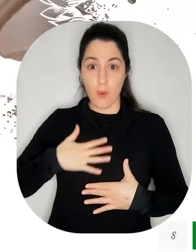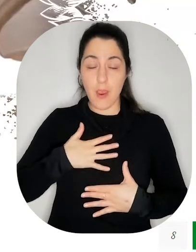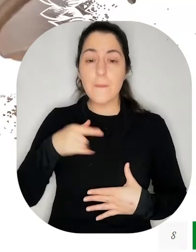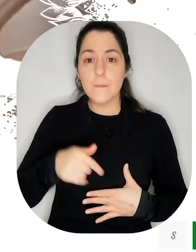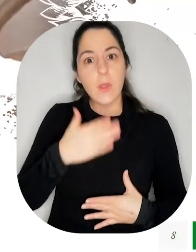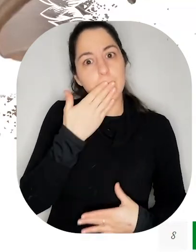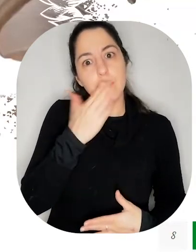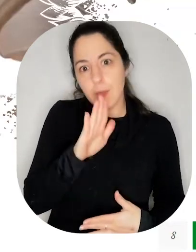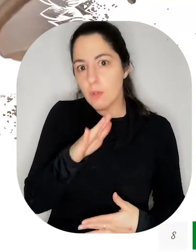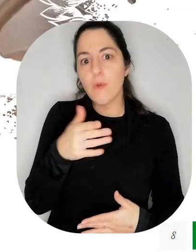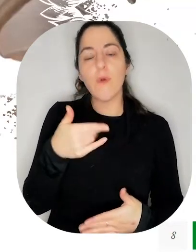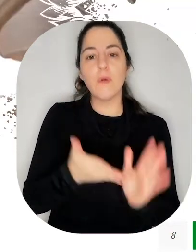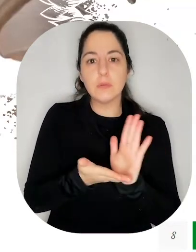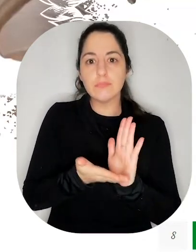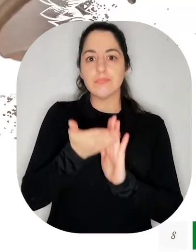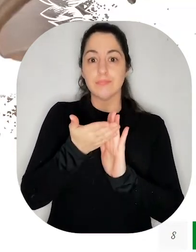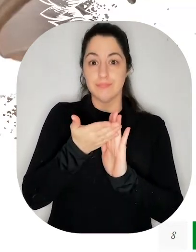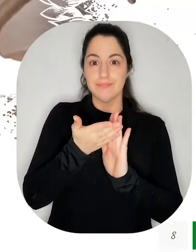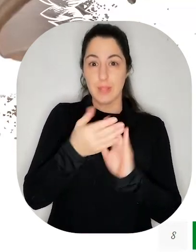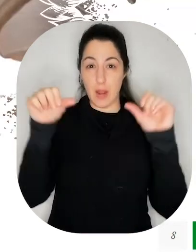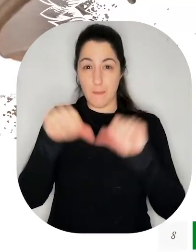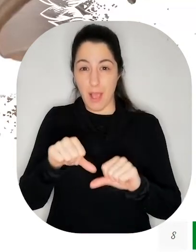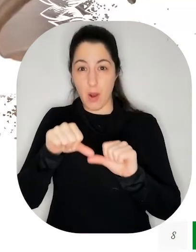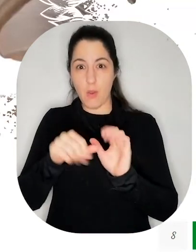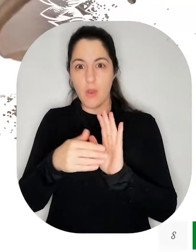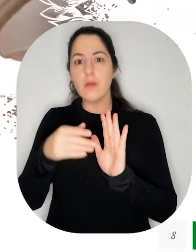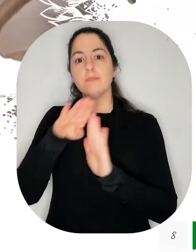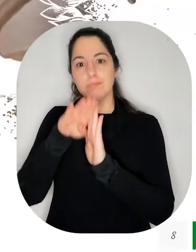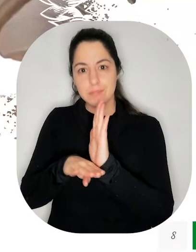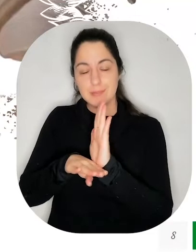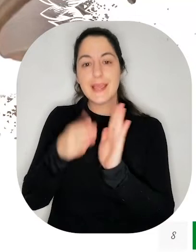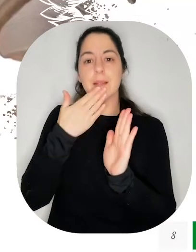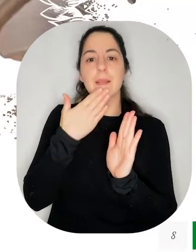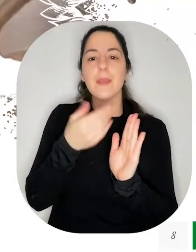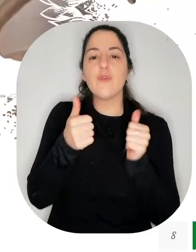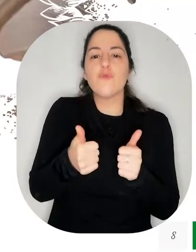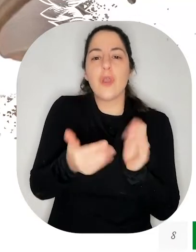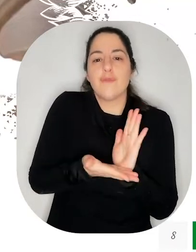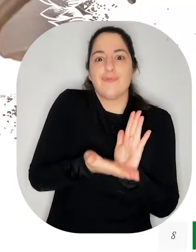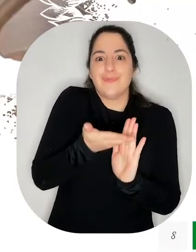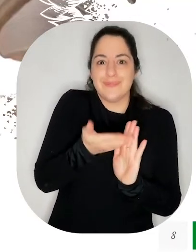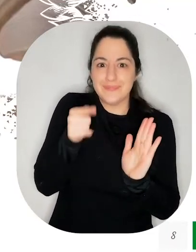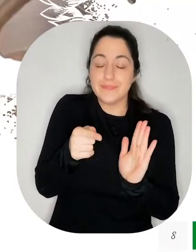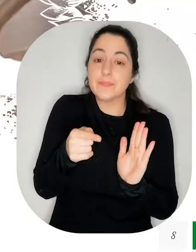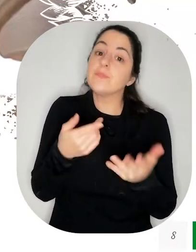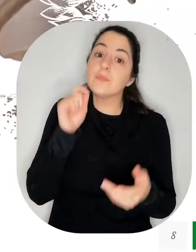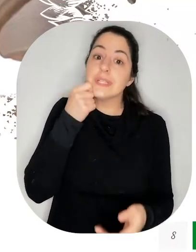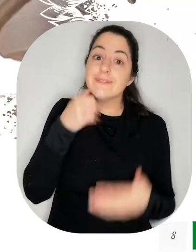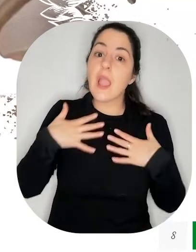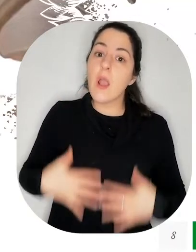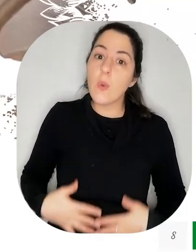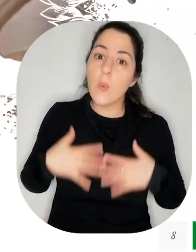también, y mejora el colesterol bueno, activando recursos propios, enzimas propias de nuestro